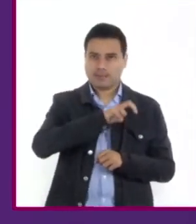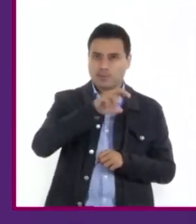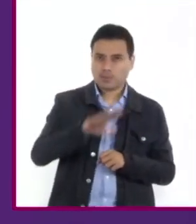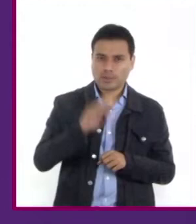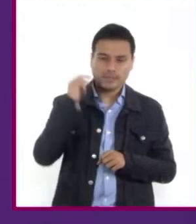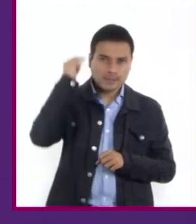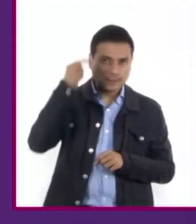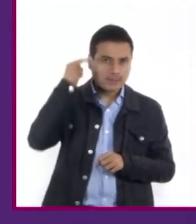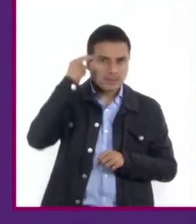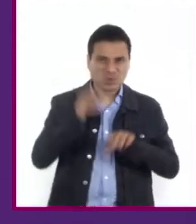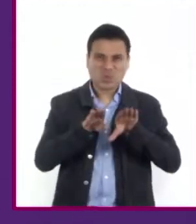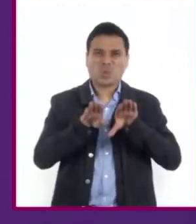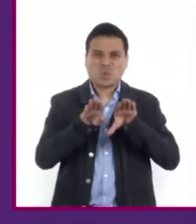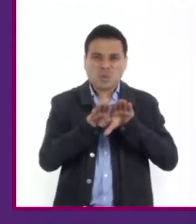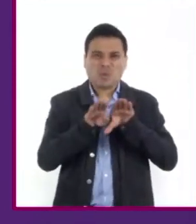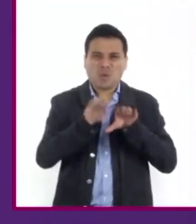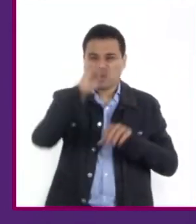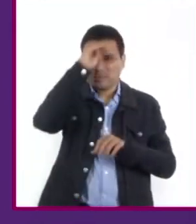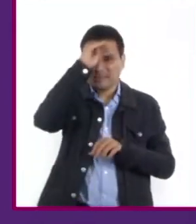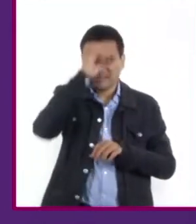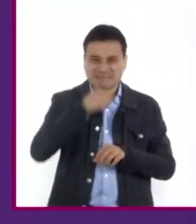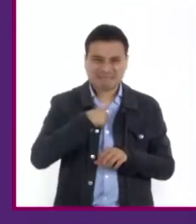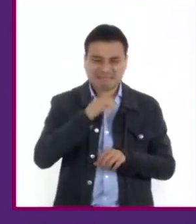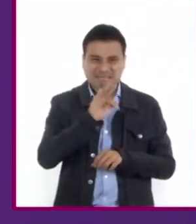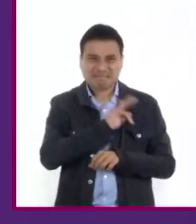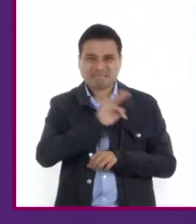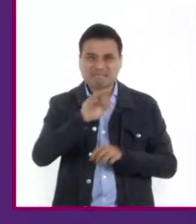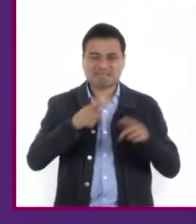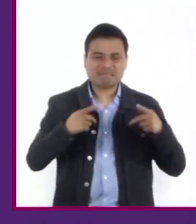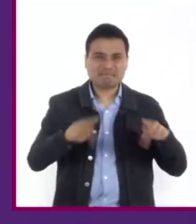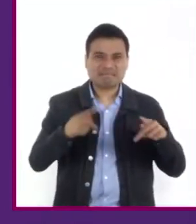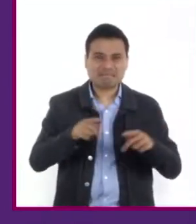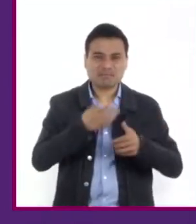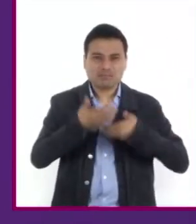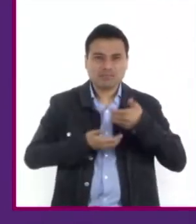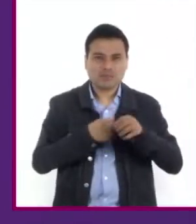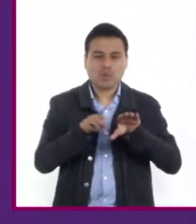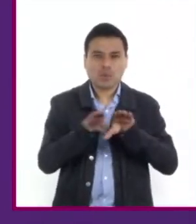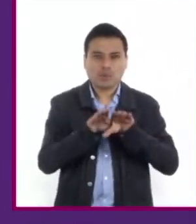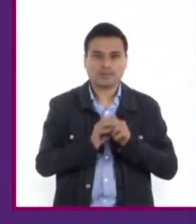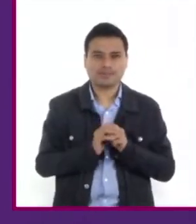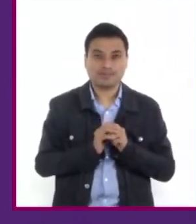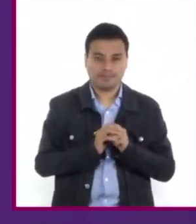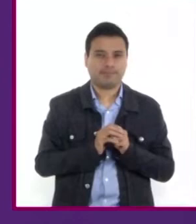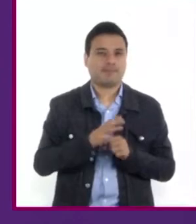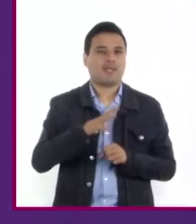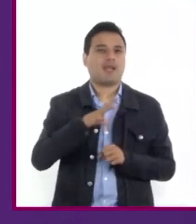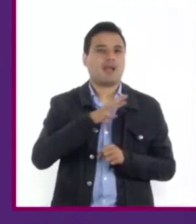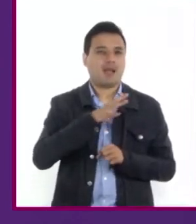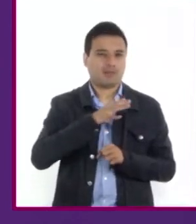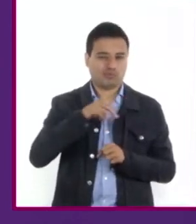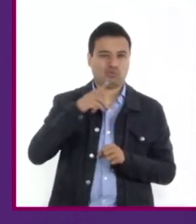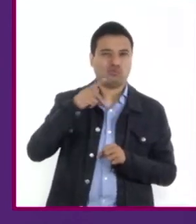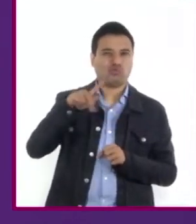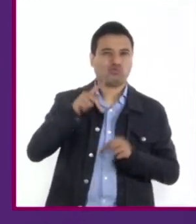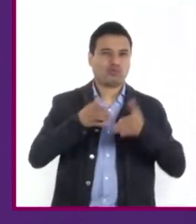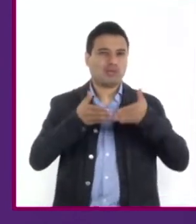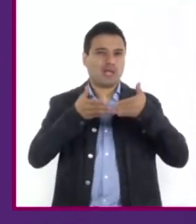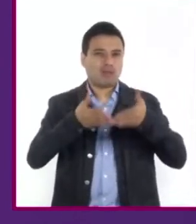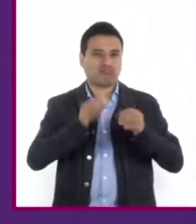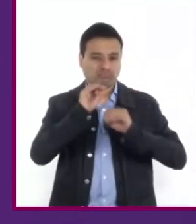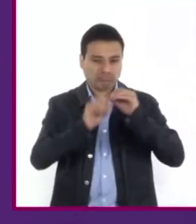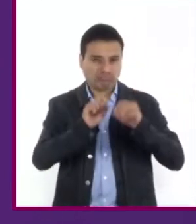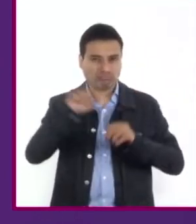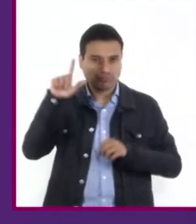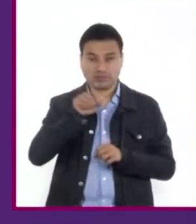Océano Atlántico y las costas de África, lo cual lograron gracias a los avances científicos de la época, como la